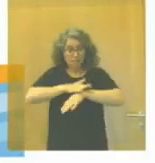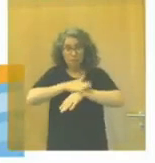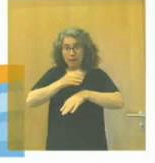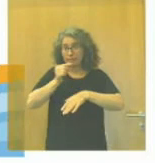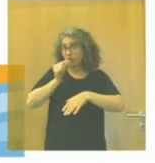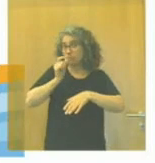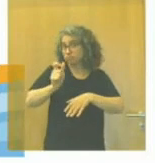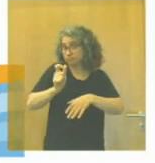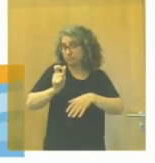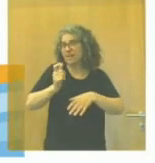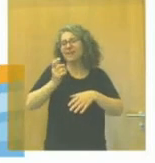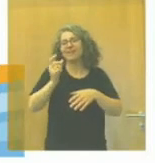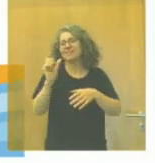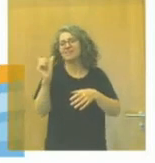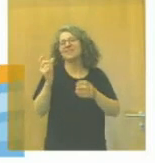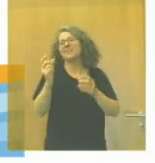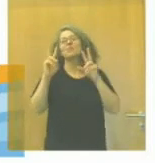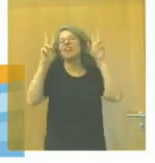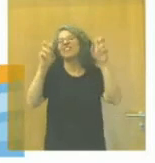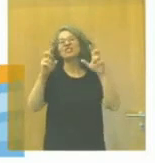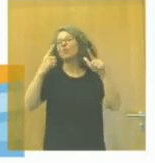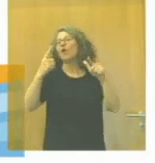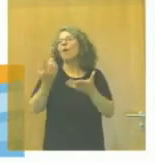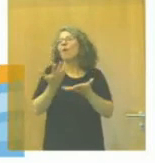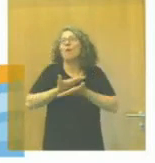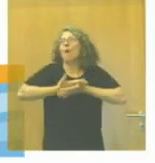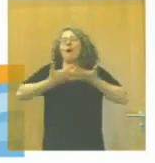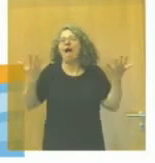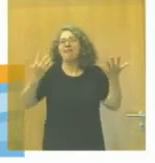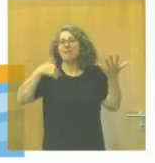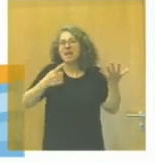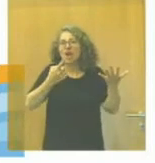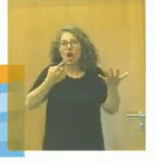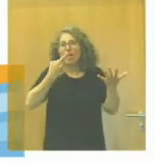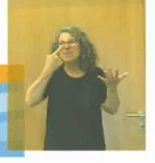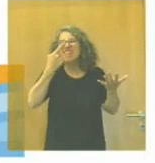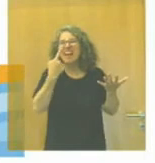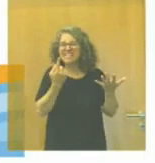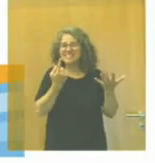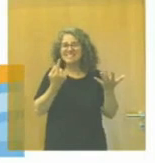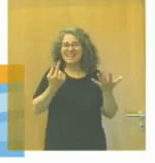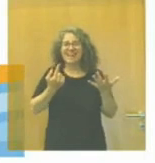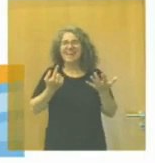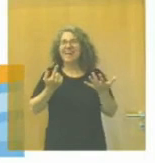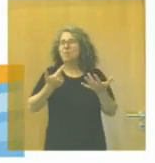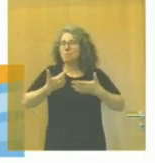demasiado pretenciosa el título de la presentación, voy a tratar, dado que había